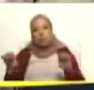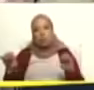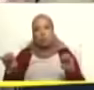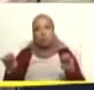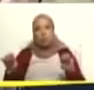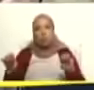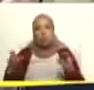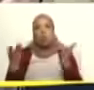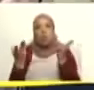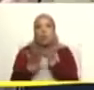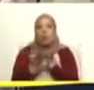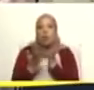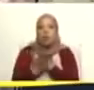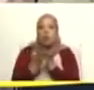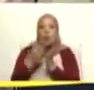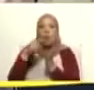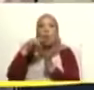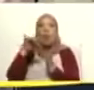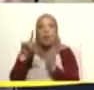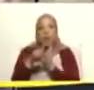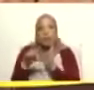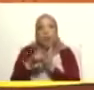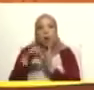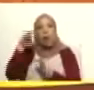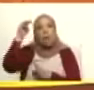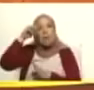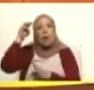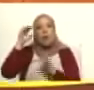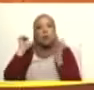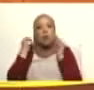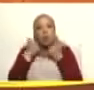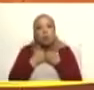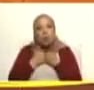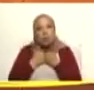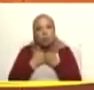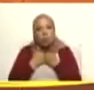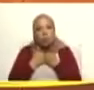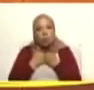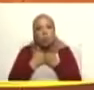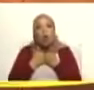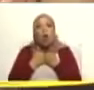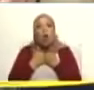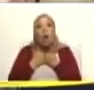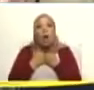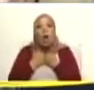Educativo Nacional, maestro Aristóbulo. Ha sido un proceso